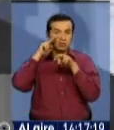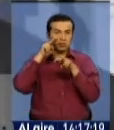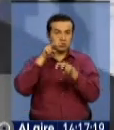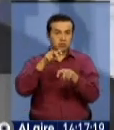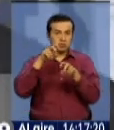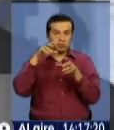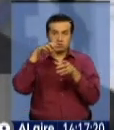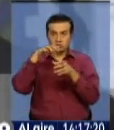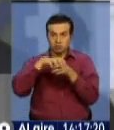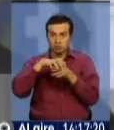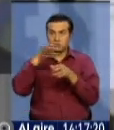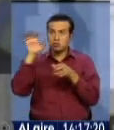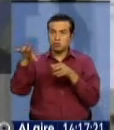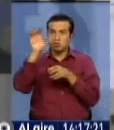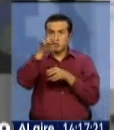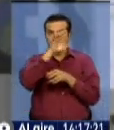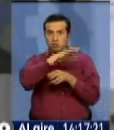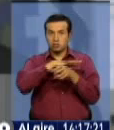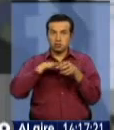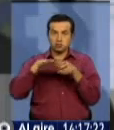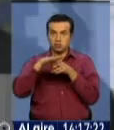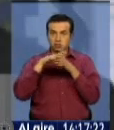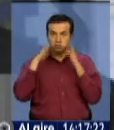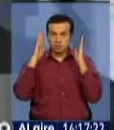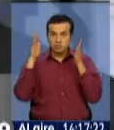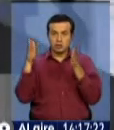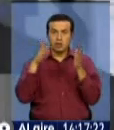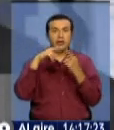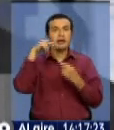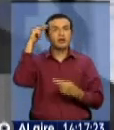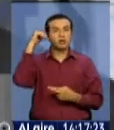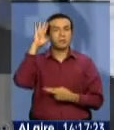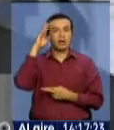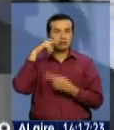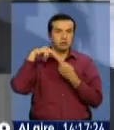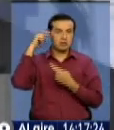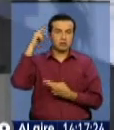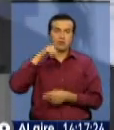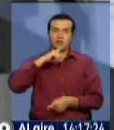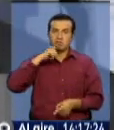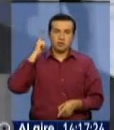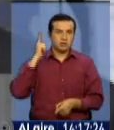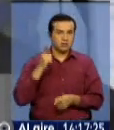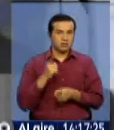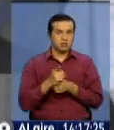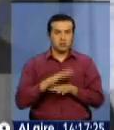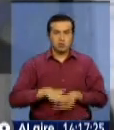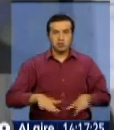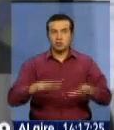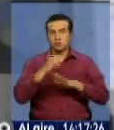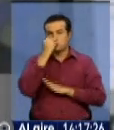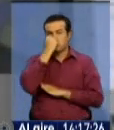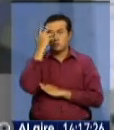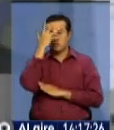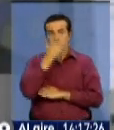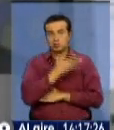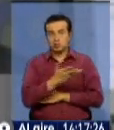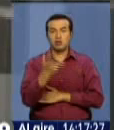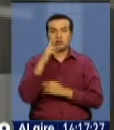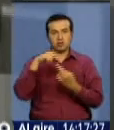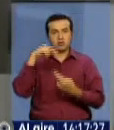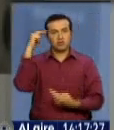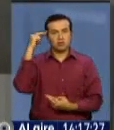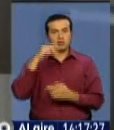estratégicas, precisamente de que tenga una cobertura regional. Y efectivamente aquí en Santo Domingo la cobertura es